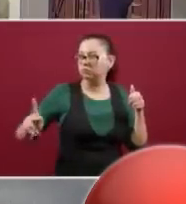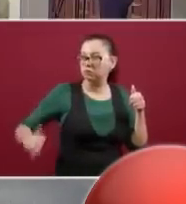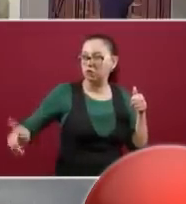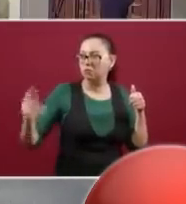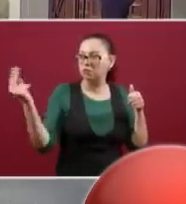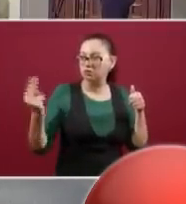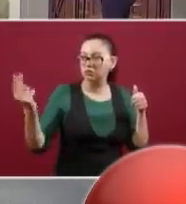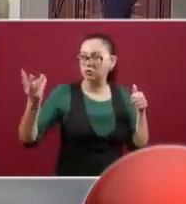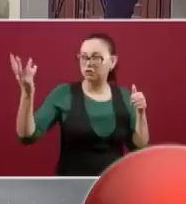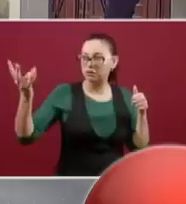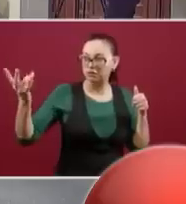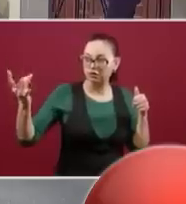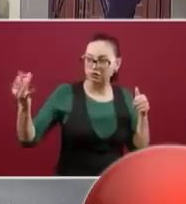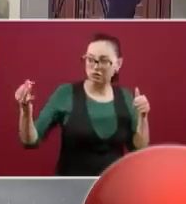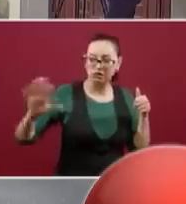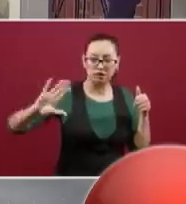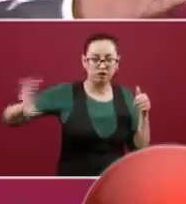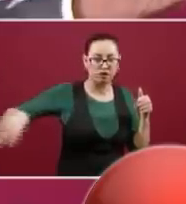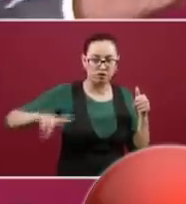que no hay nadie